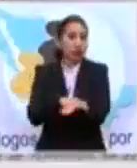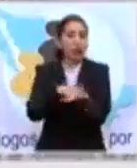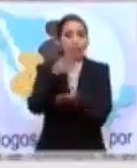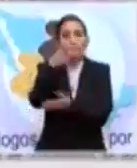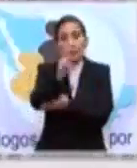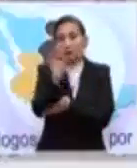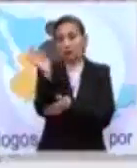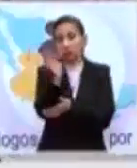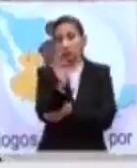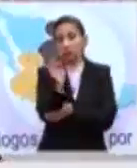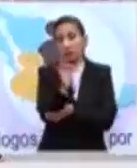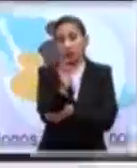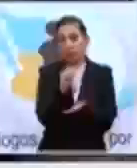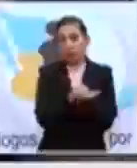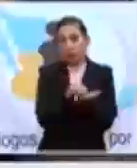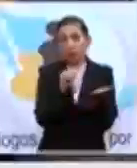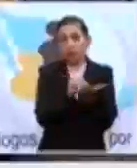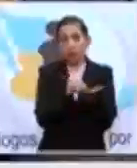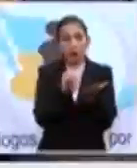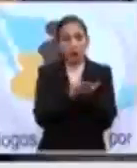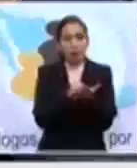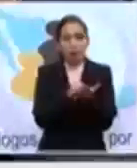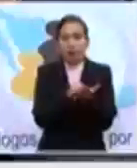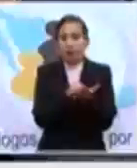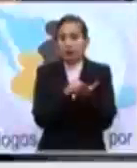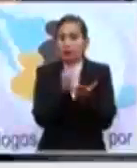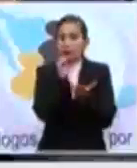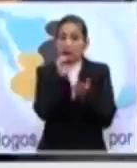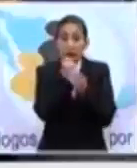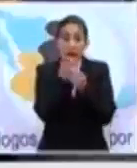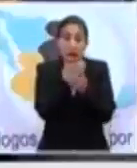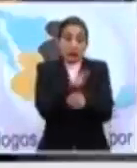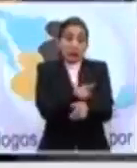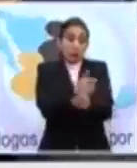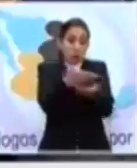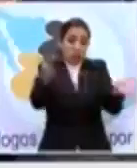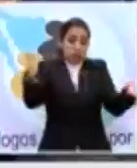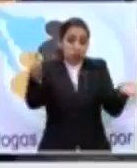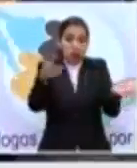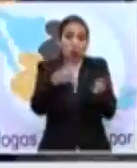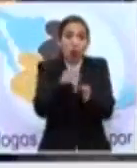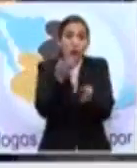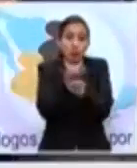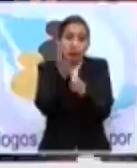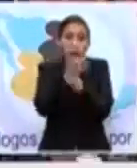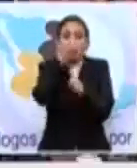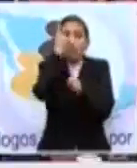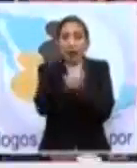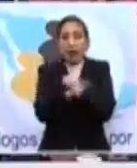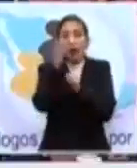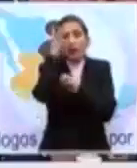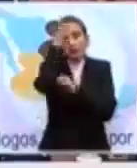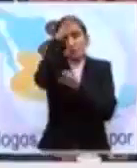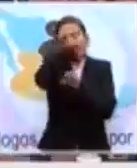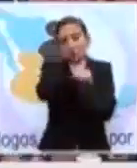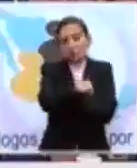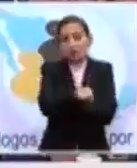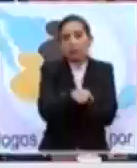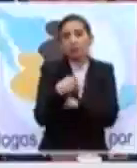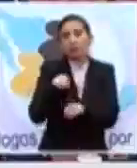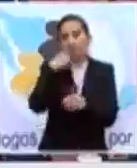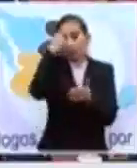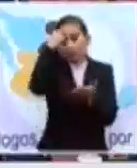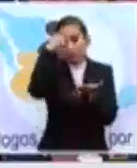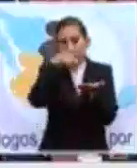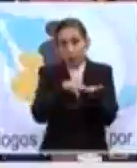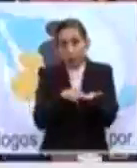que quizá todavía no fueron tan amplias o suficientes para poder alcanzar esto. Me parece que